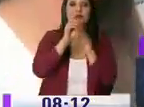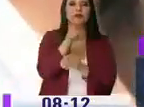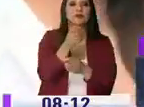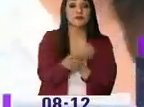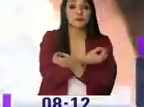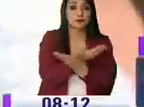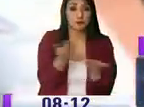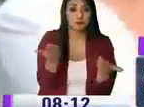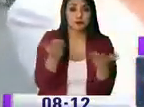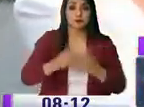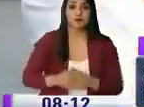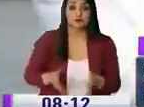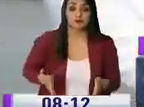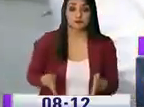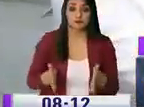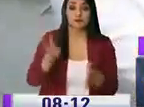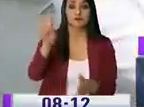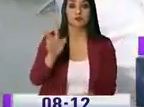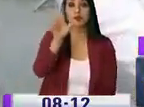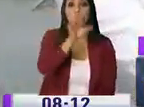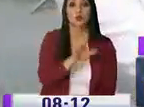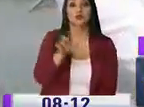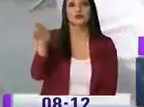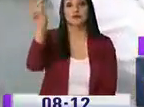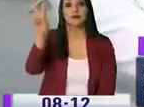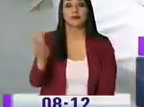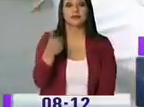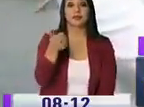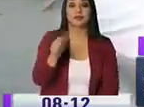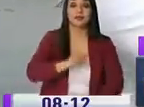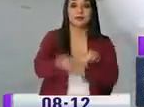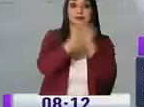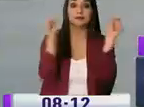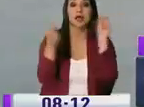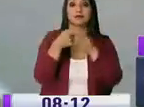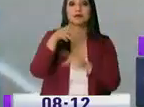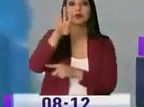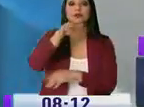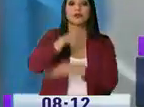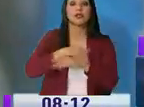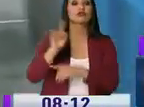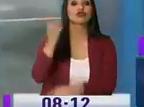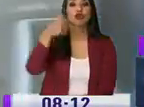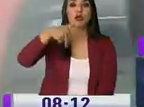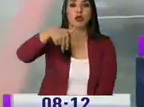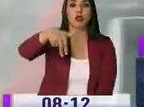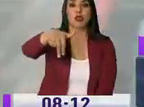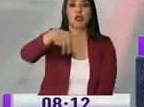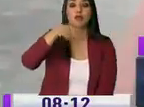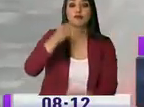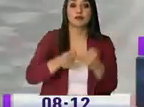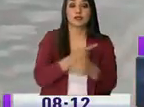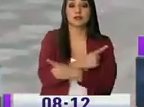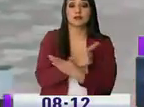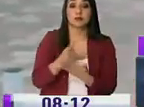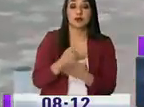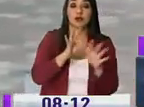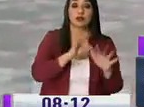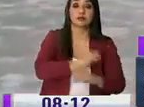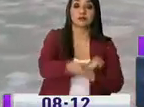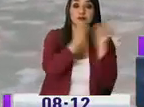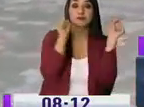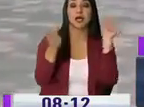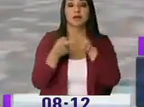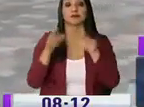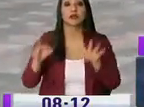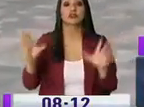Se peatonaliza la calle Venezuela de lunes a viernes desde las 10 de la mañana a 4 de la tarde y los fines de semana de 8 de la mañana a